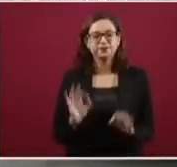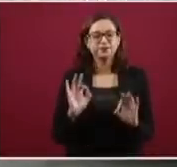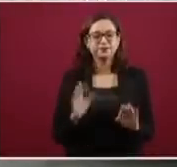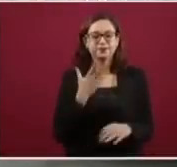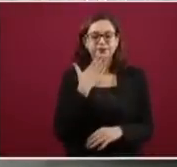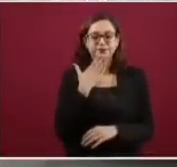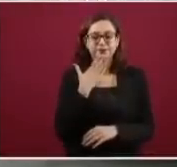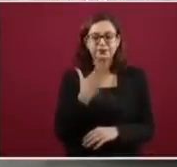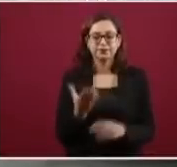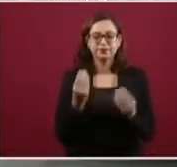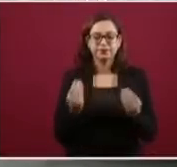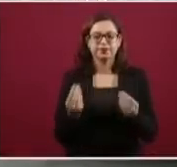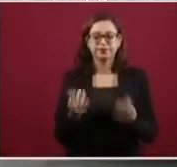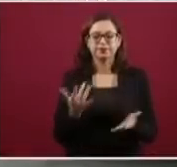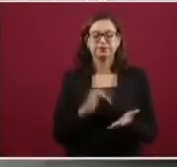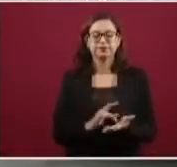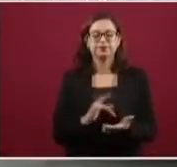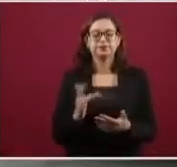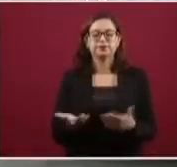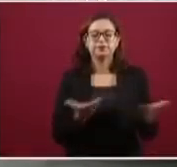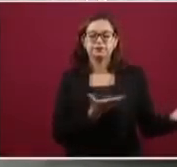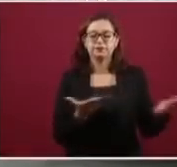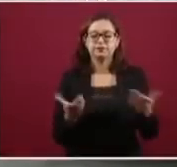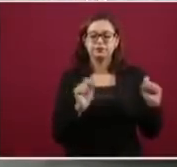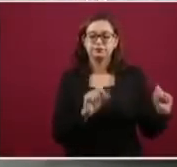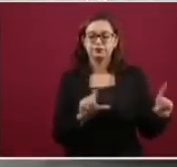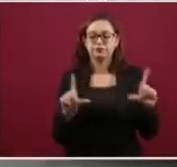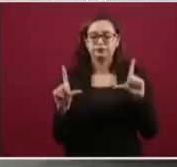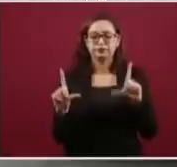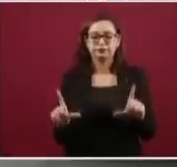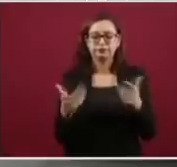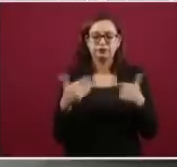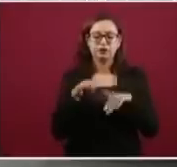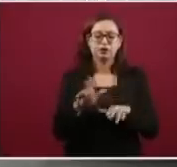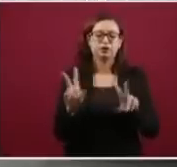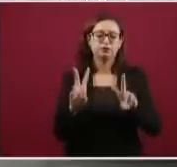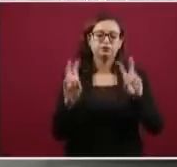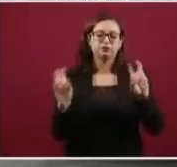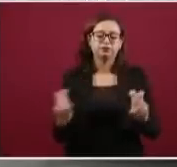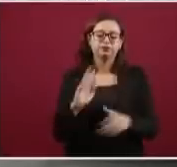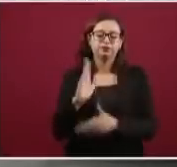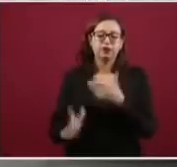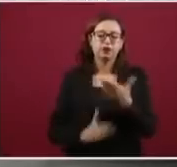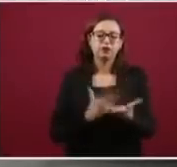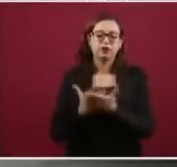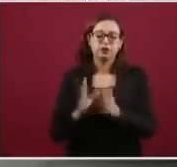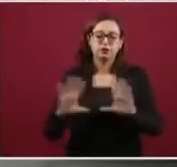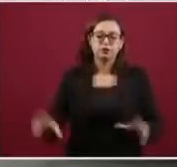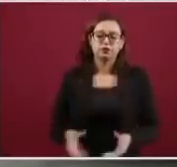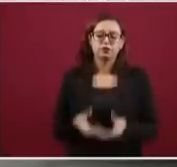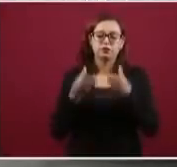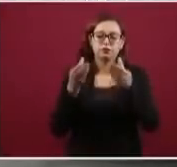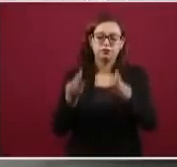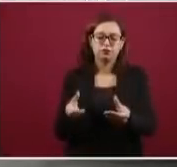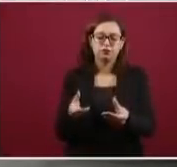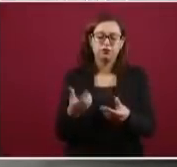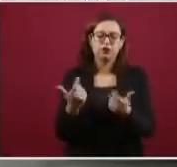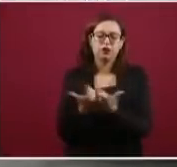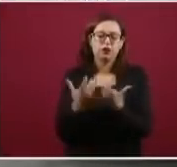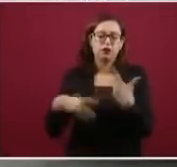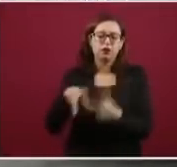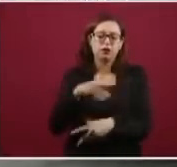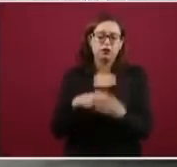muchísimas gracias tenemos aquí la presentación sobre el paquete económico que entregamos hoy me acompañan